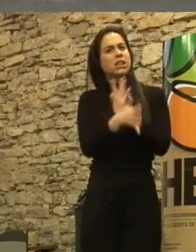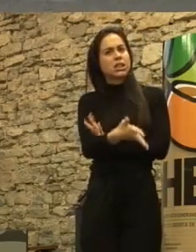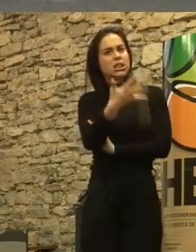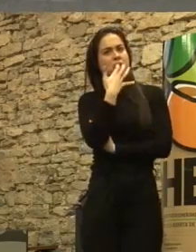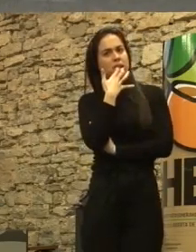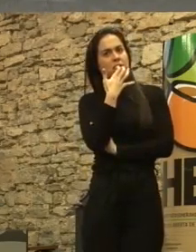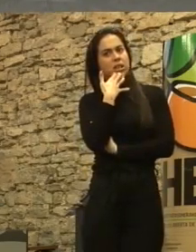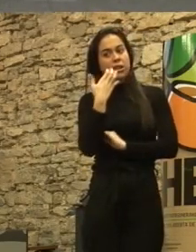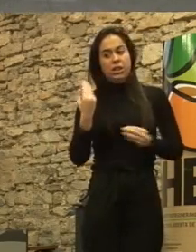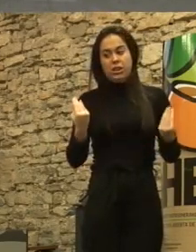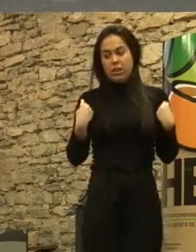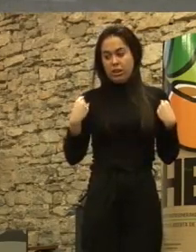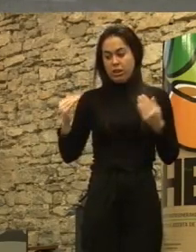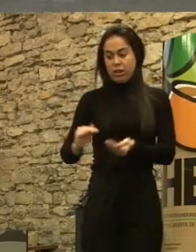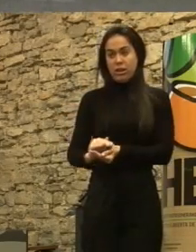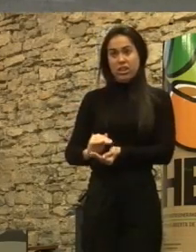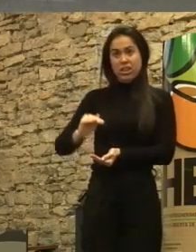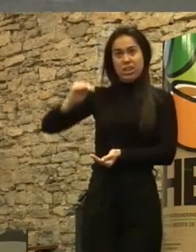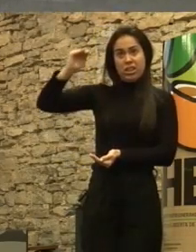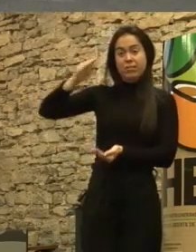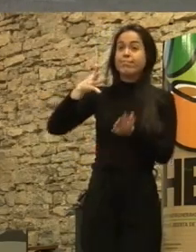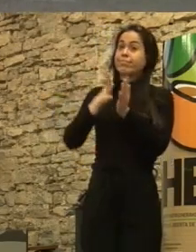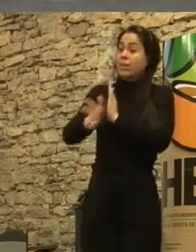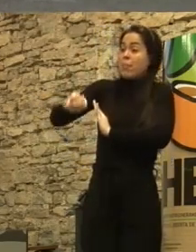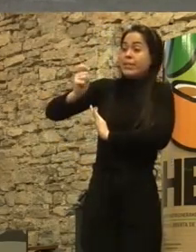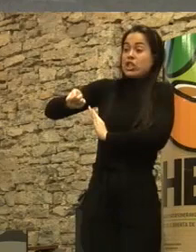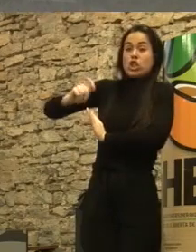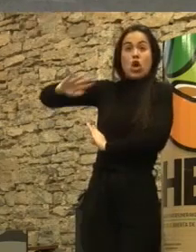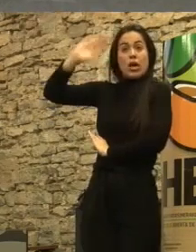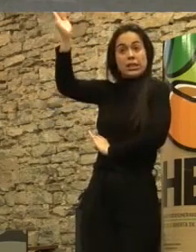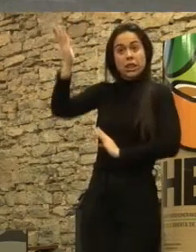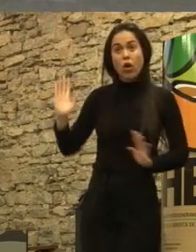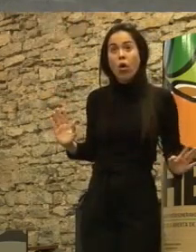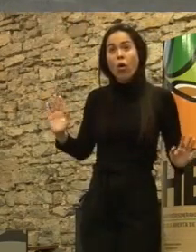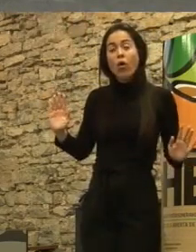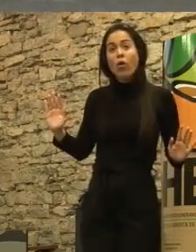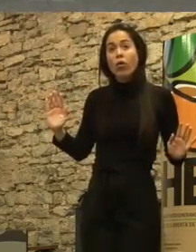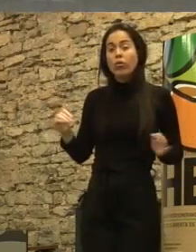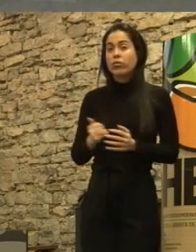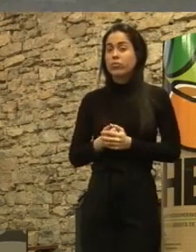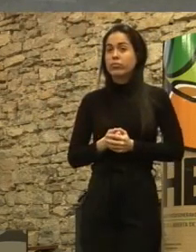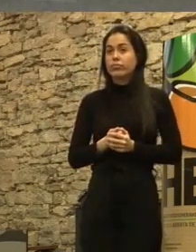se viva, pues más se os va a castigar las pensiones en el futuro, es decir, que